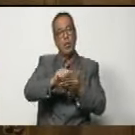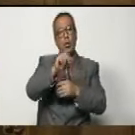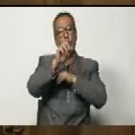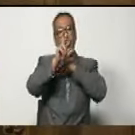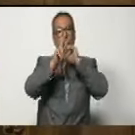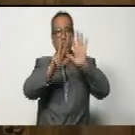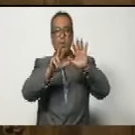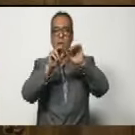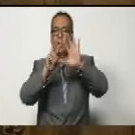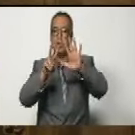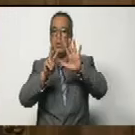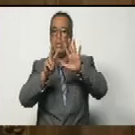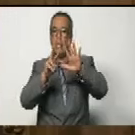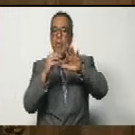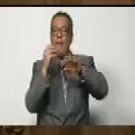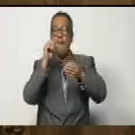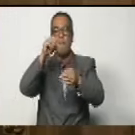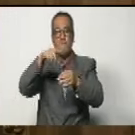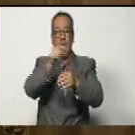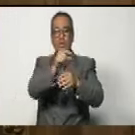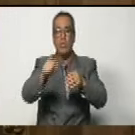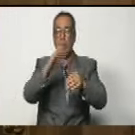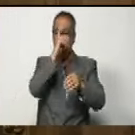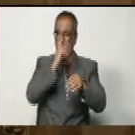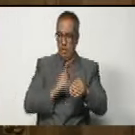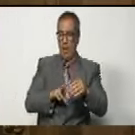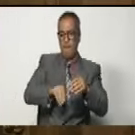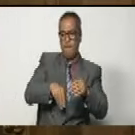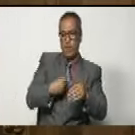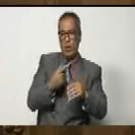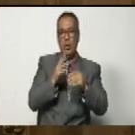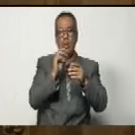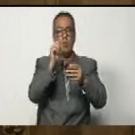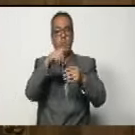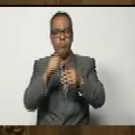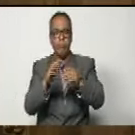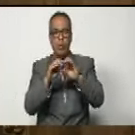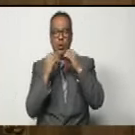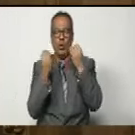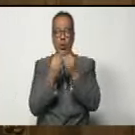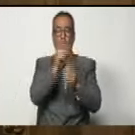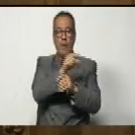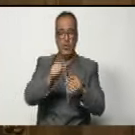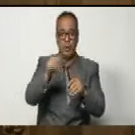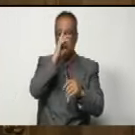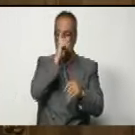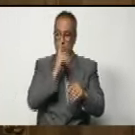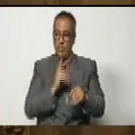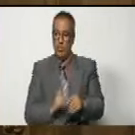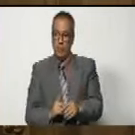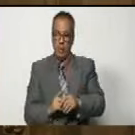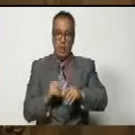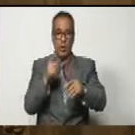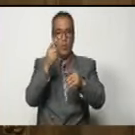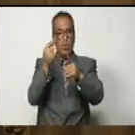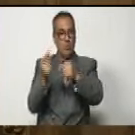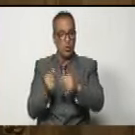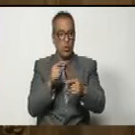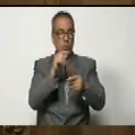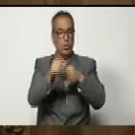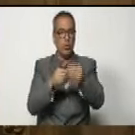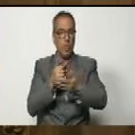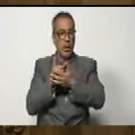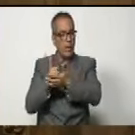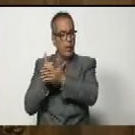87. Se crea el Fondo Nacional para las Personas con Discapacidad como órgano del Consejo Nacional para las Personas con Discapacidad, cuyos recursos serán destinados